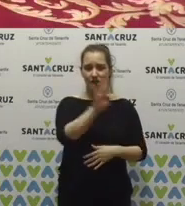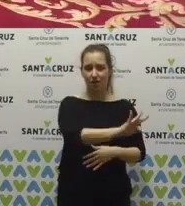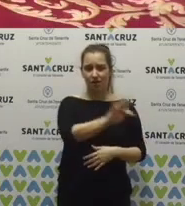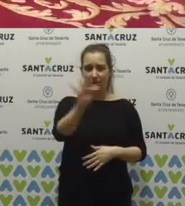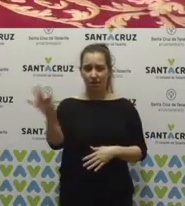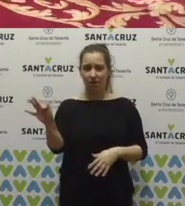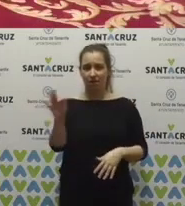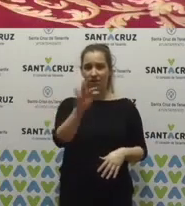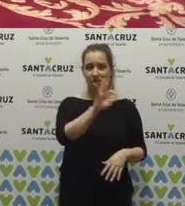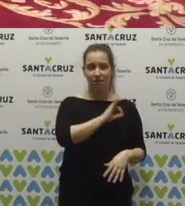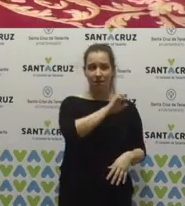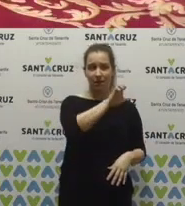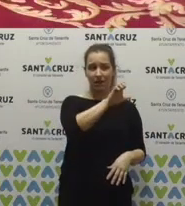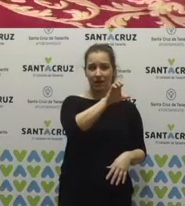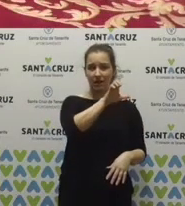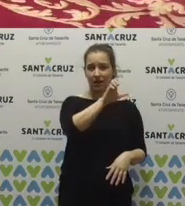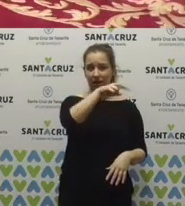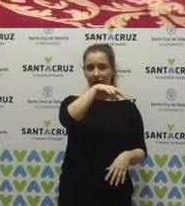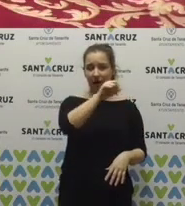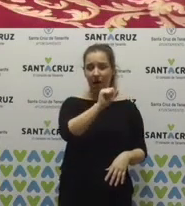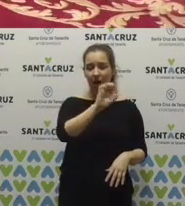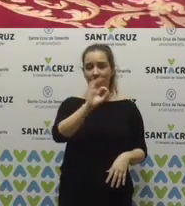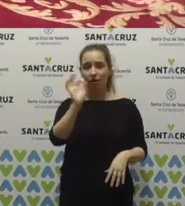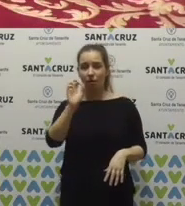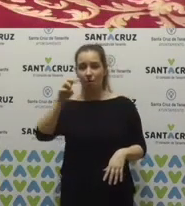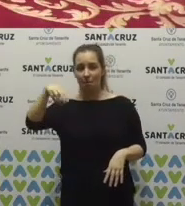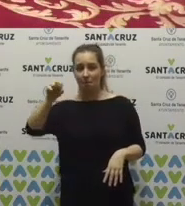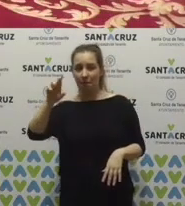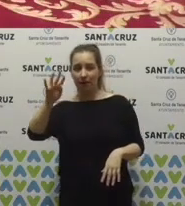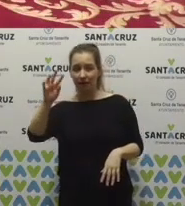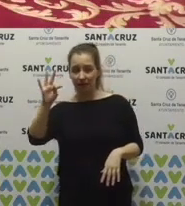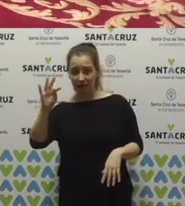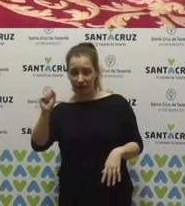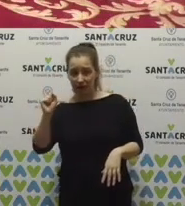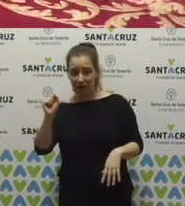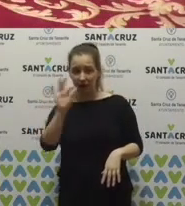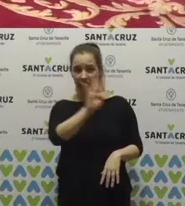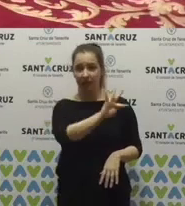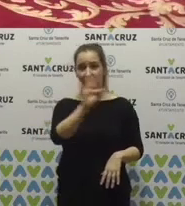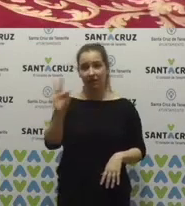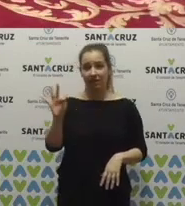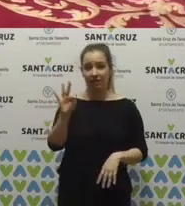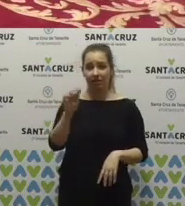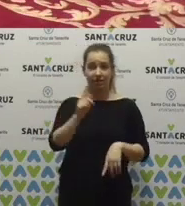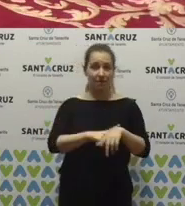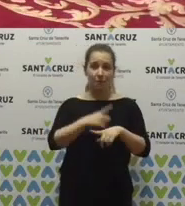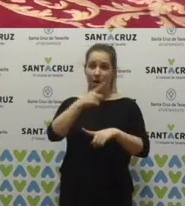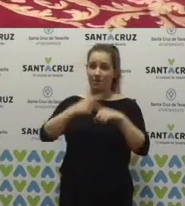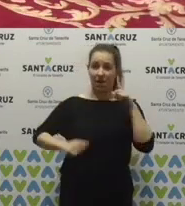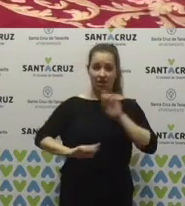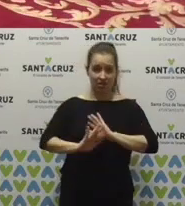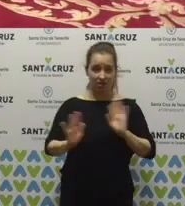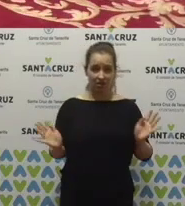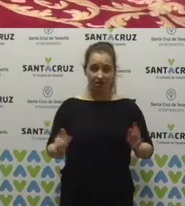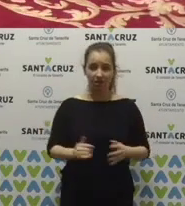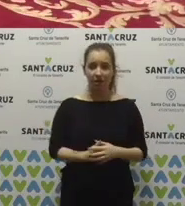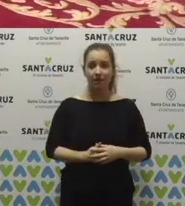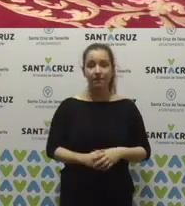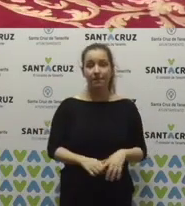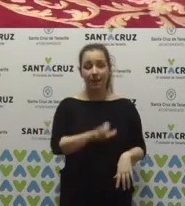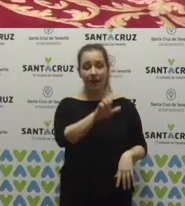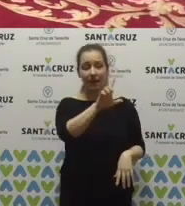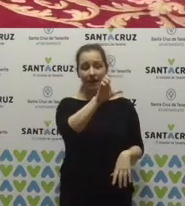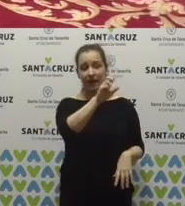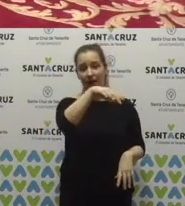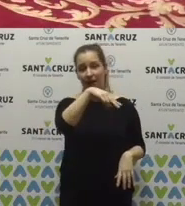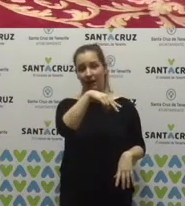doña marta el tiempo va a estar a la mitad doña elena tiene usted la